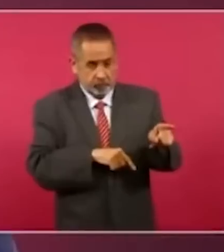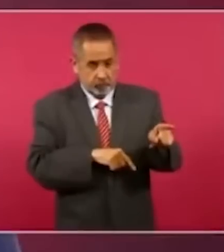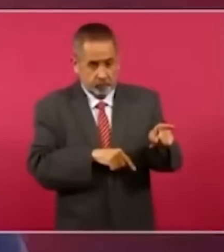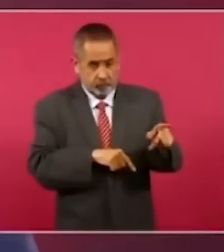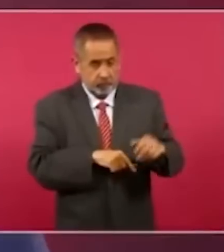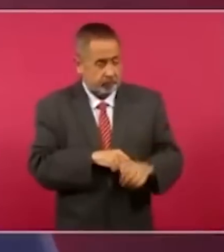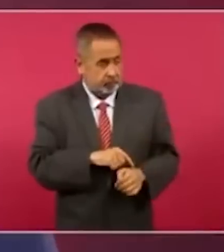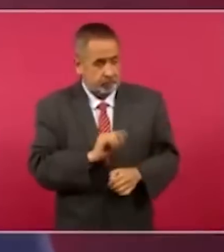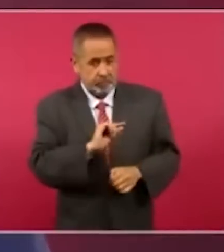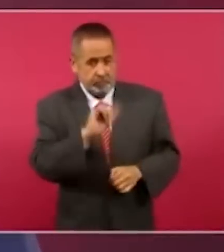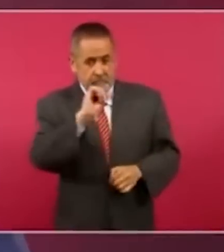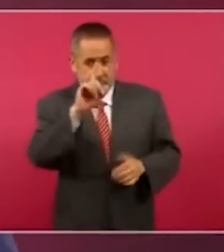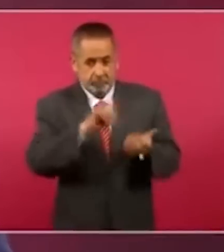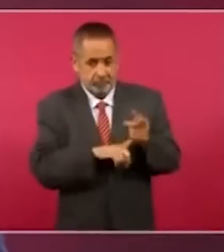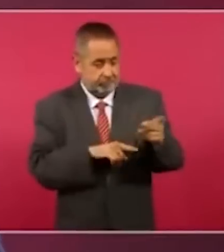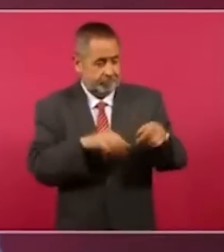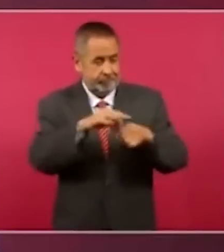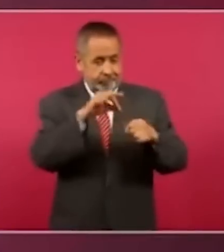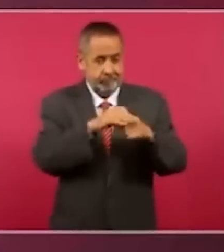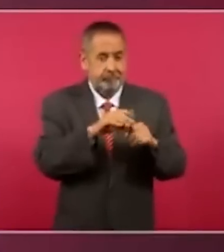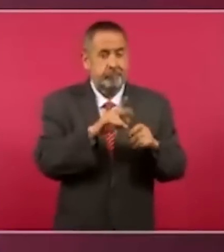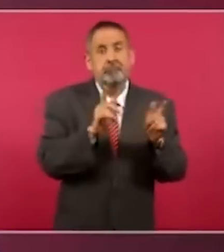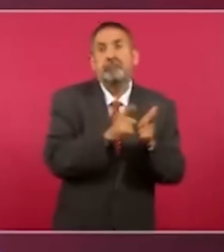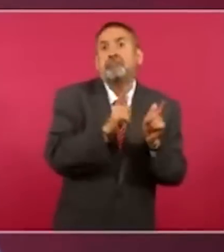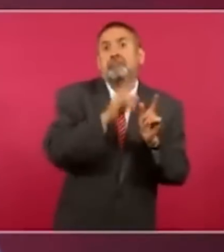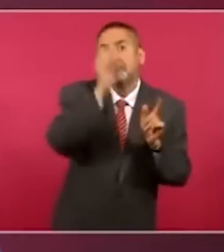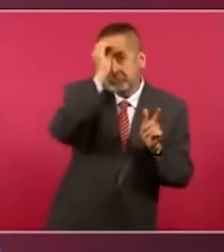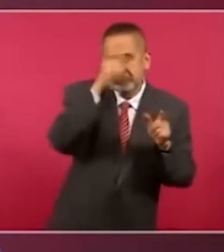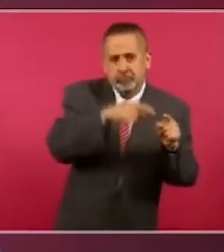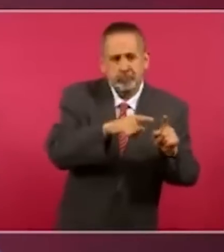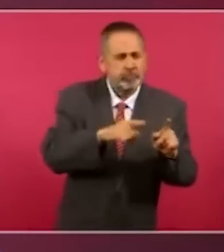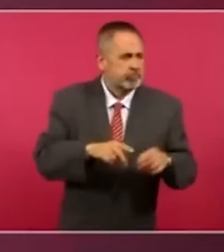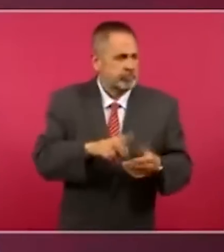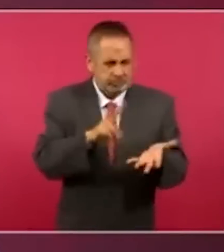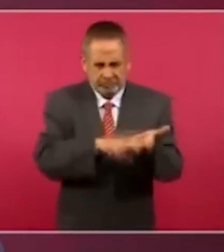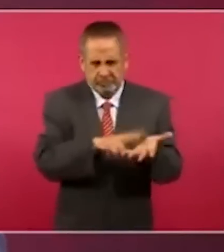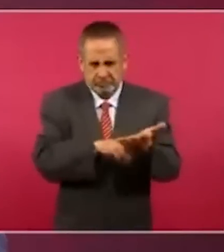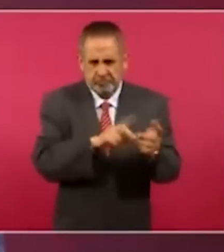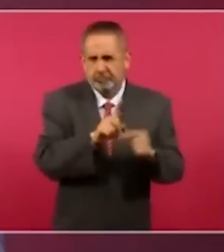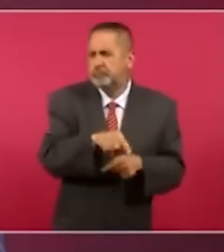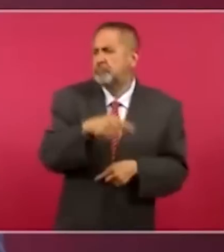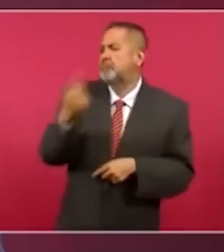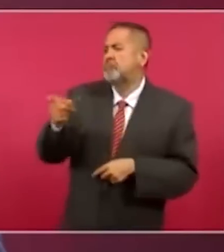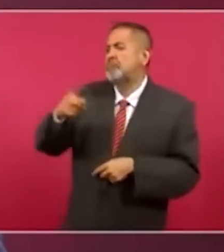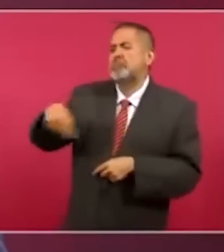de los que supuestamente forman opinión, que el